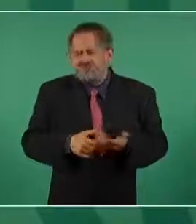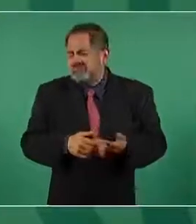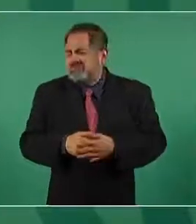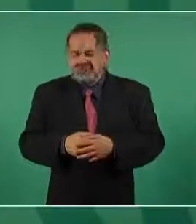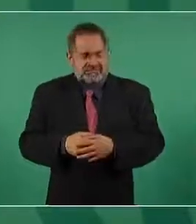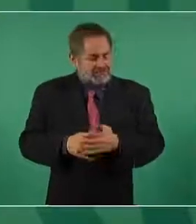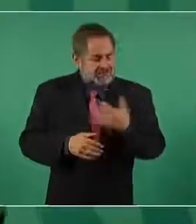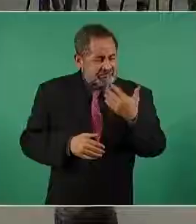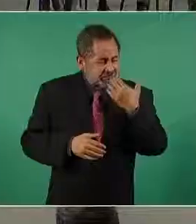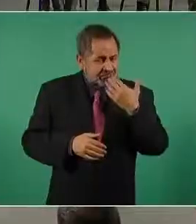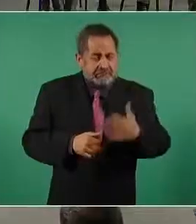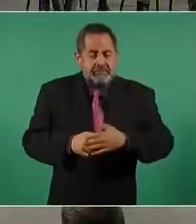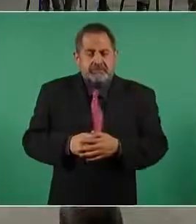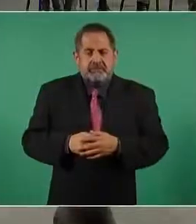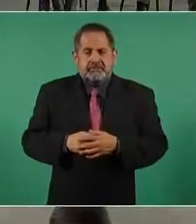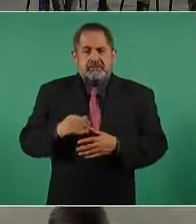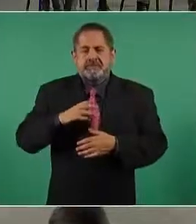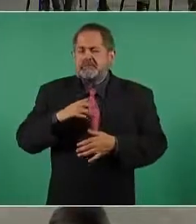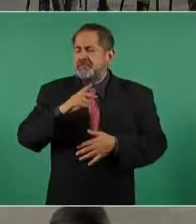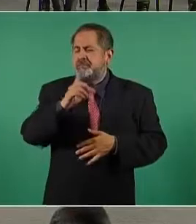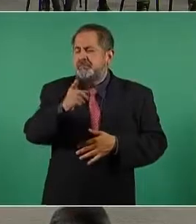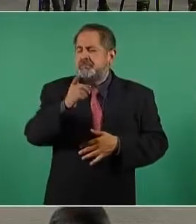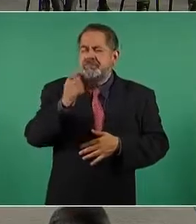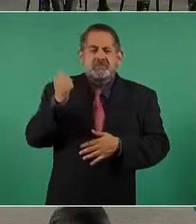Hay un